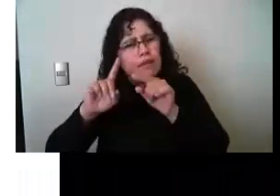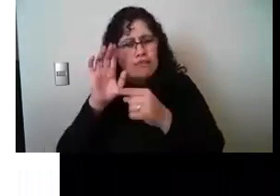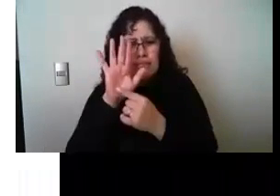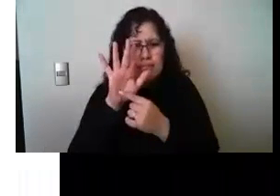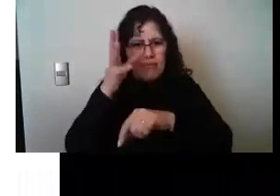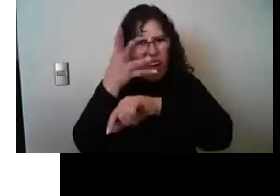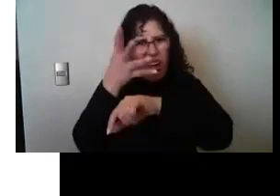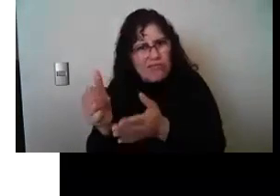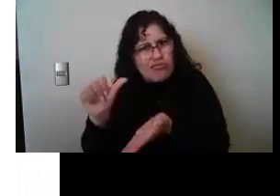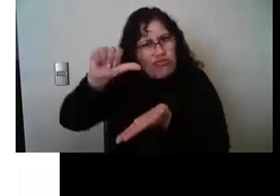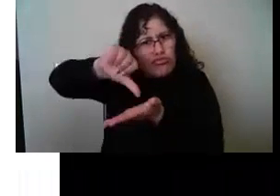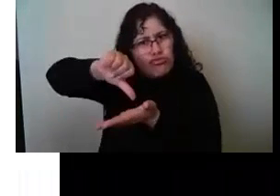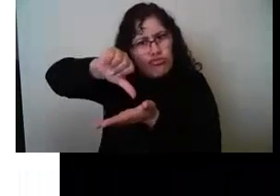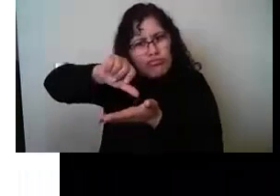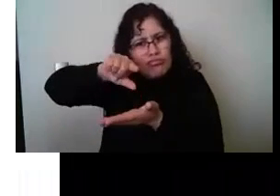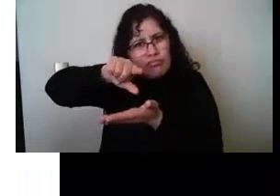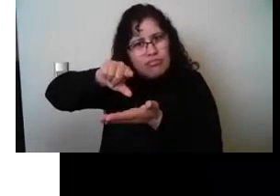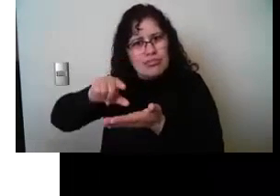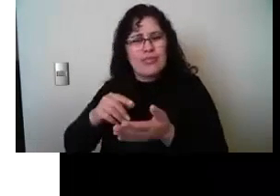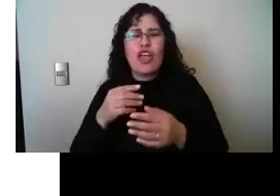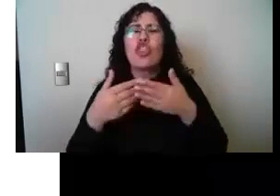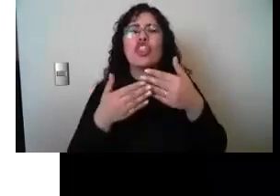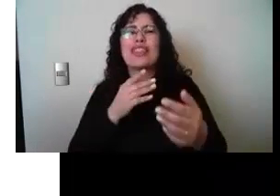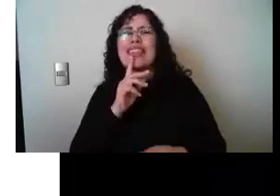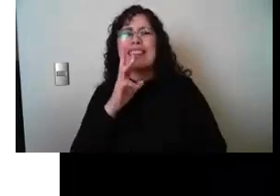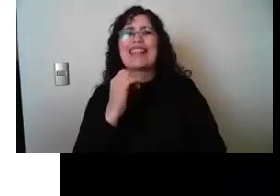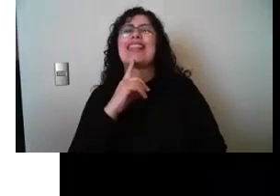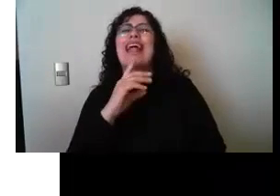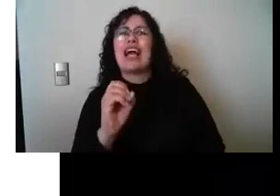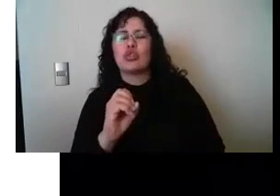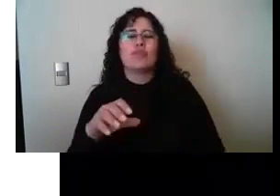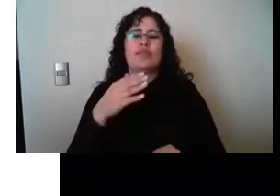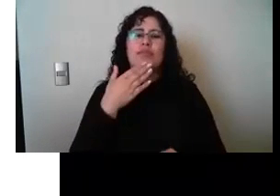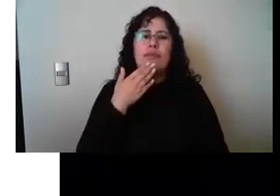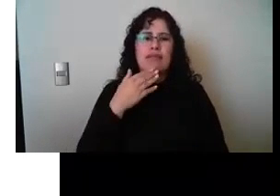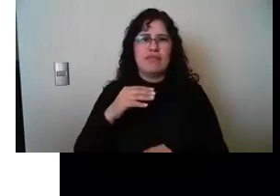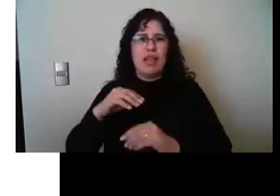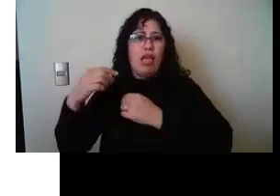¿sí?, a nivel del tracto, y los axones que viajan por